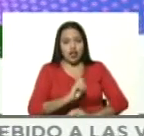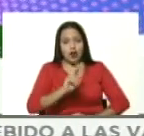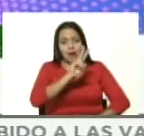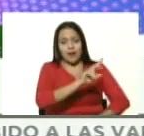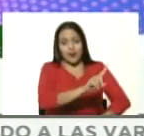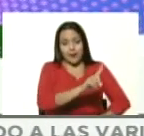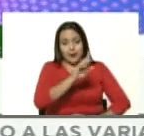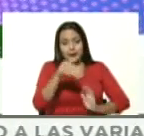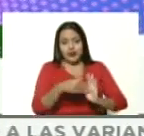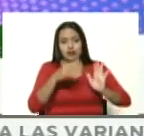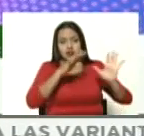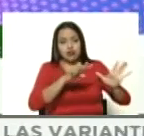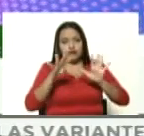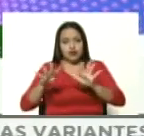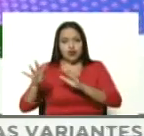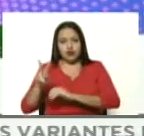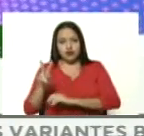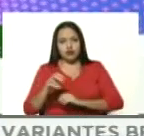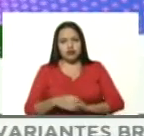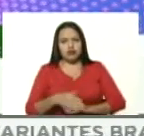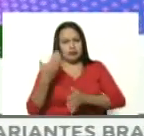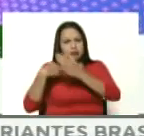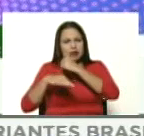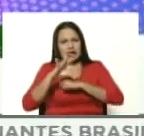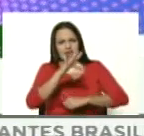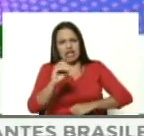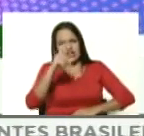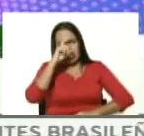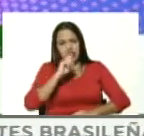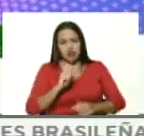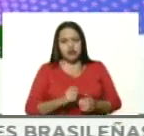1992, pudiéramos decir hace 30 años.